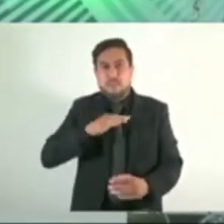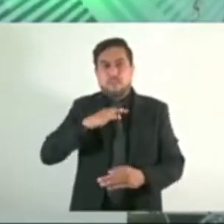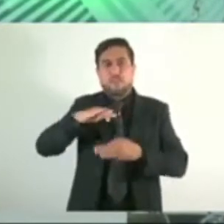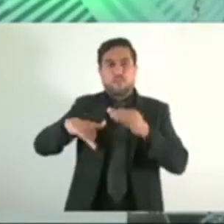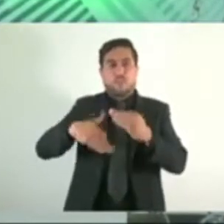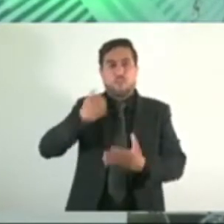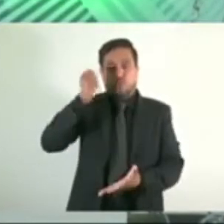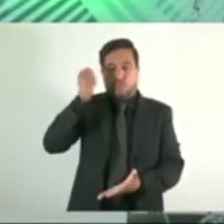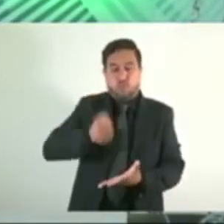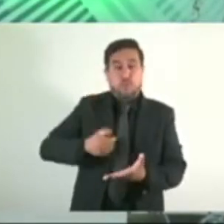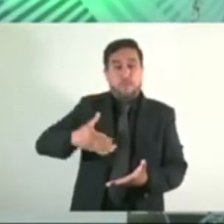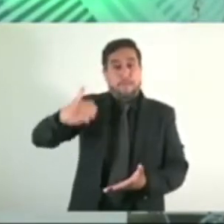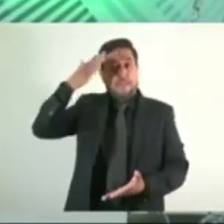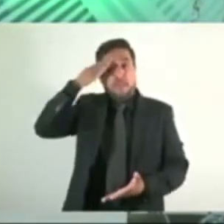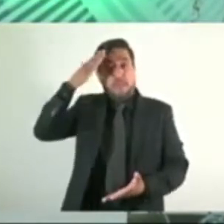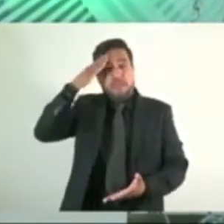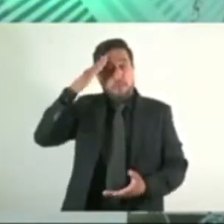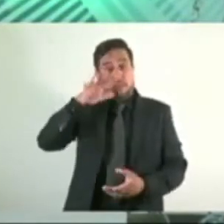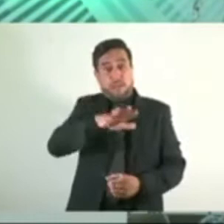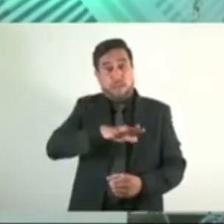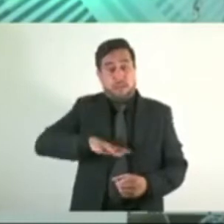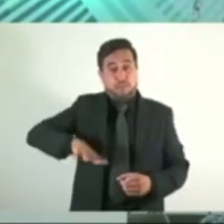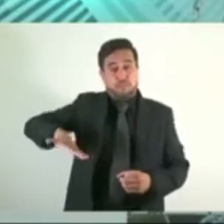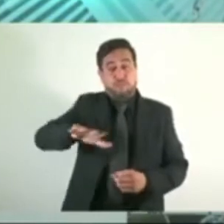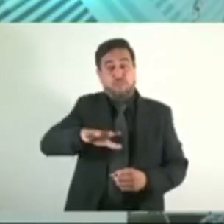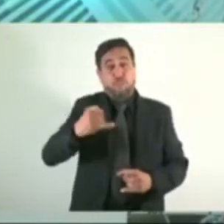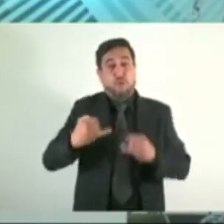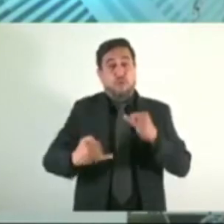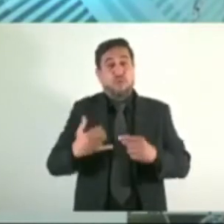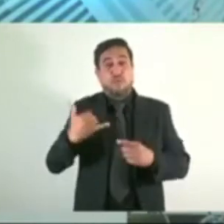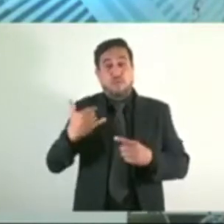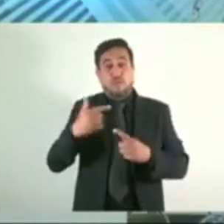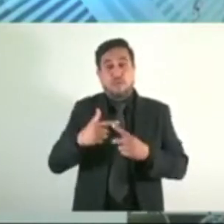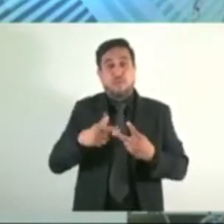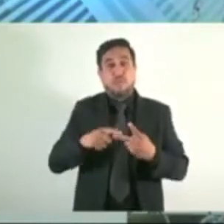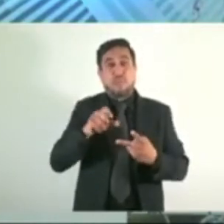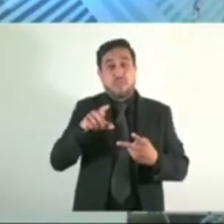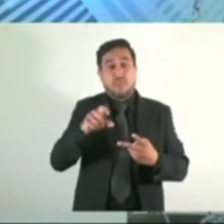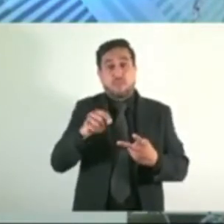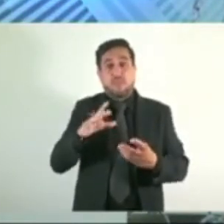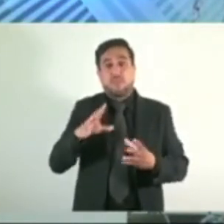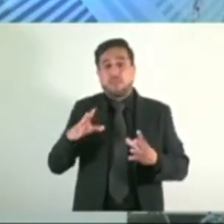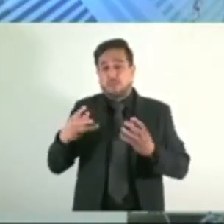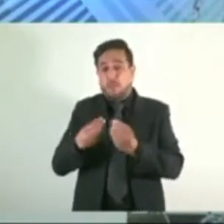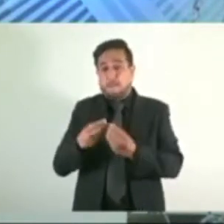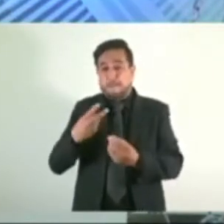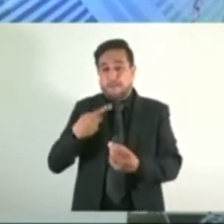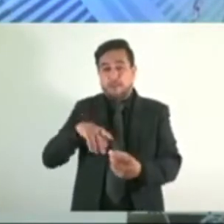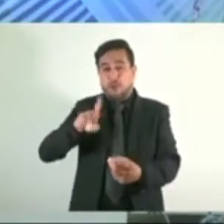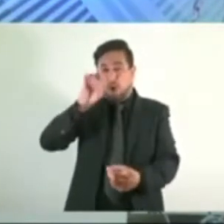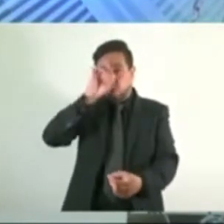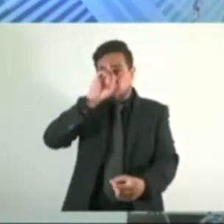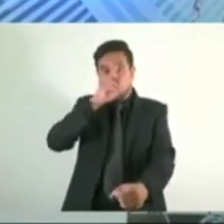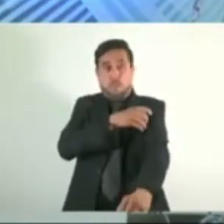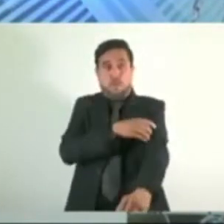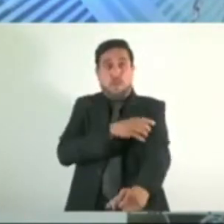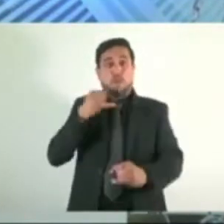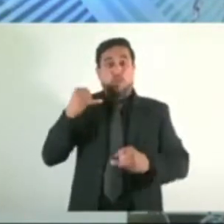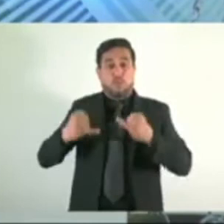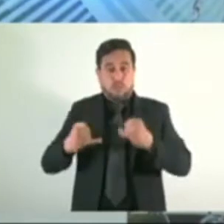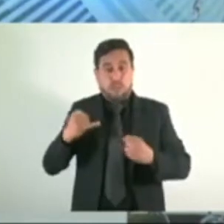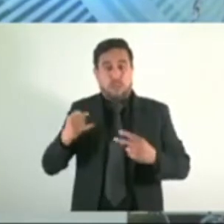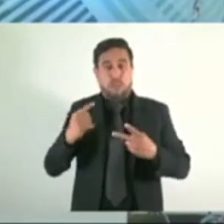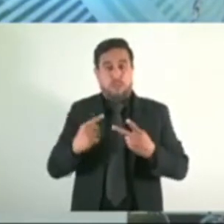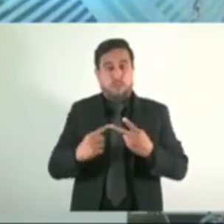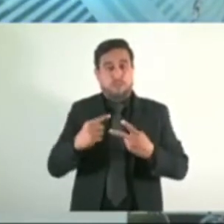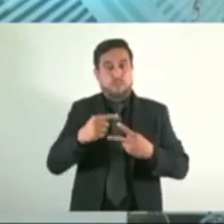del Pleno del Supremo Tribunal de Justicia y a las y los integrantes del Consejo del Poder Judicial